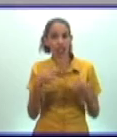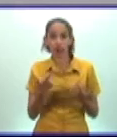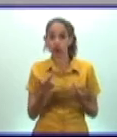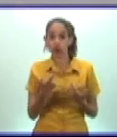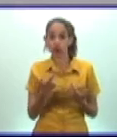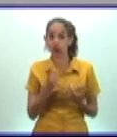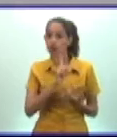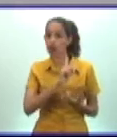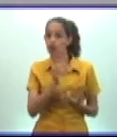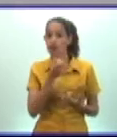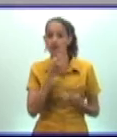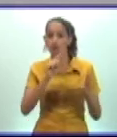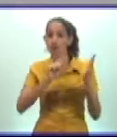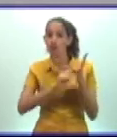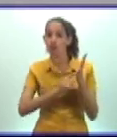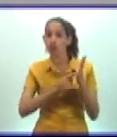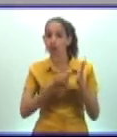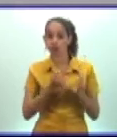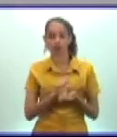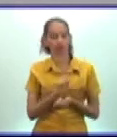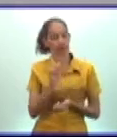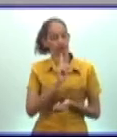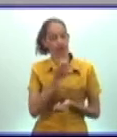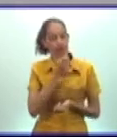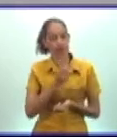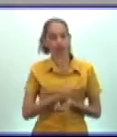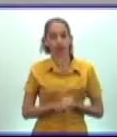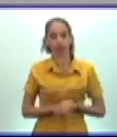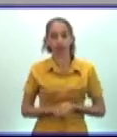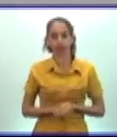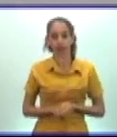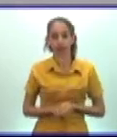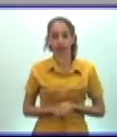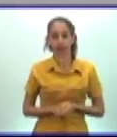es un múltiplo de 3.